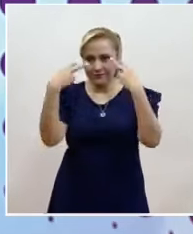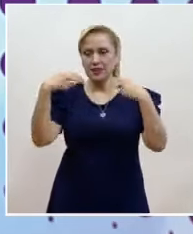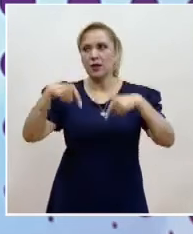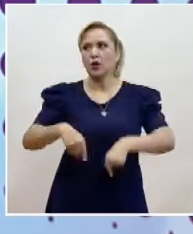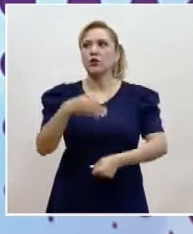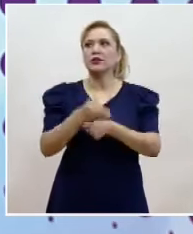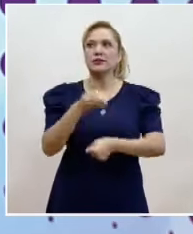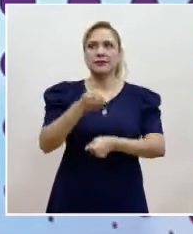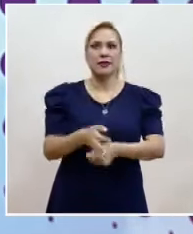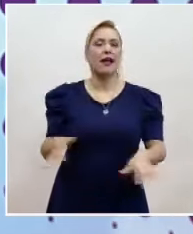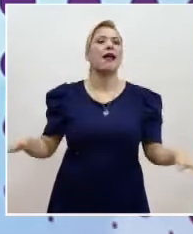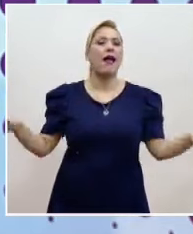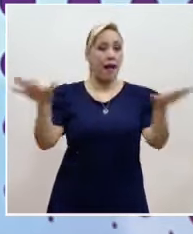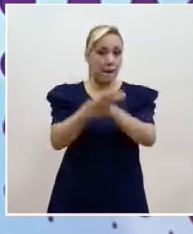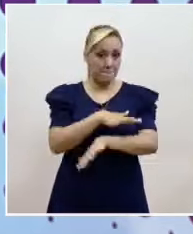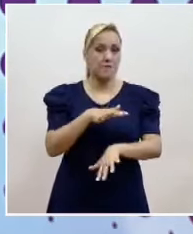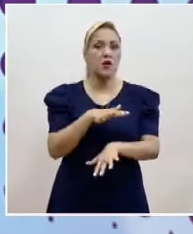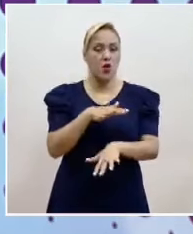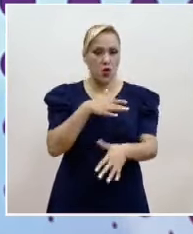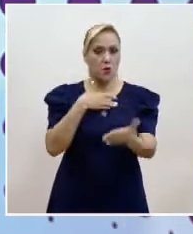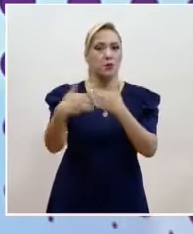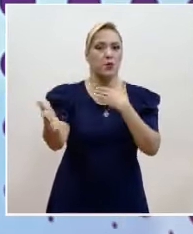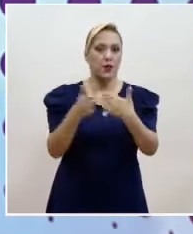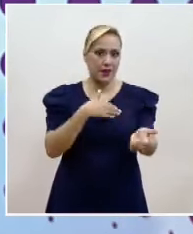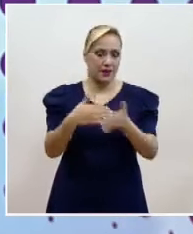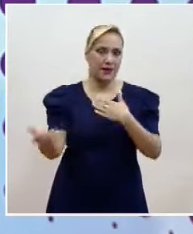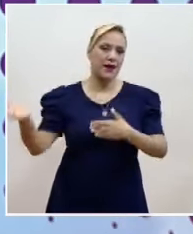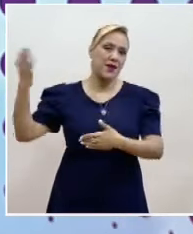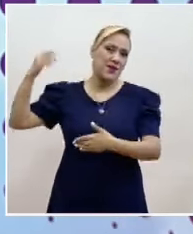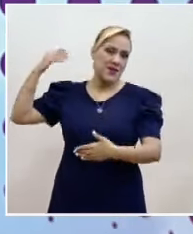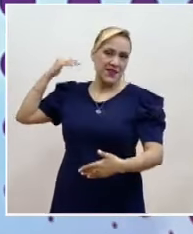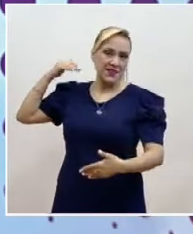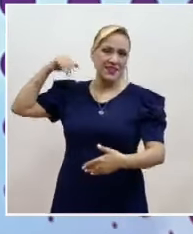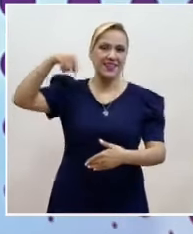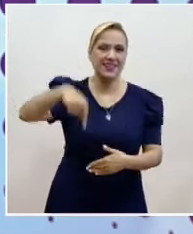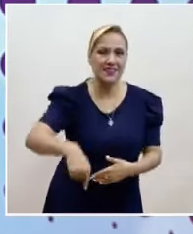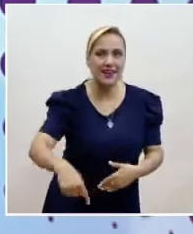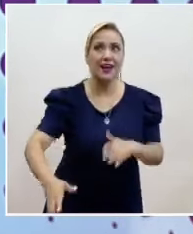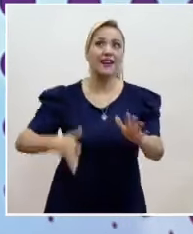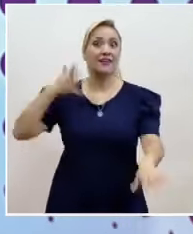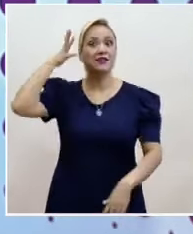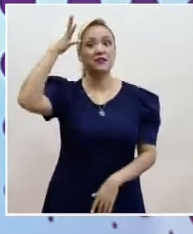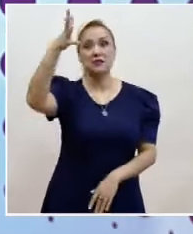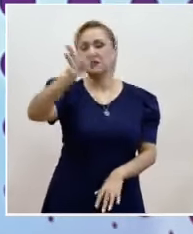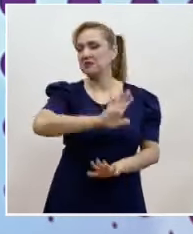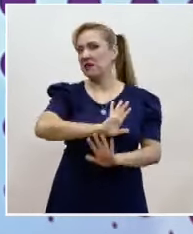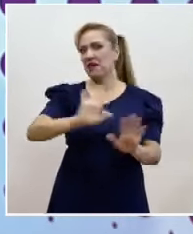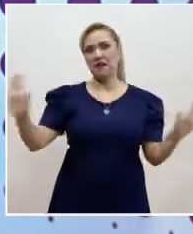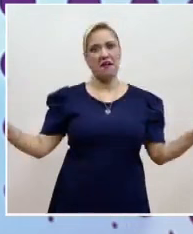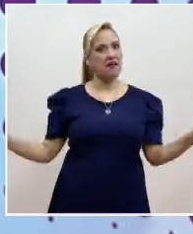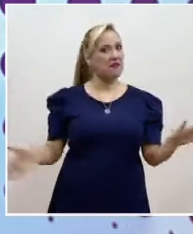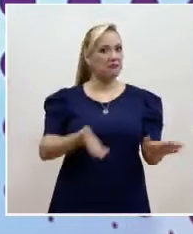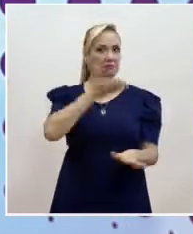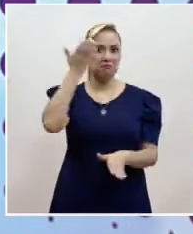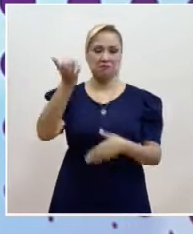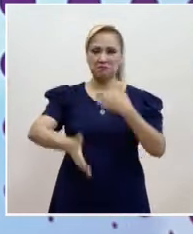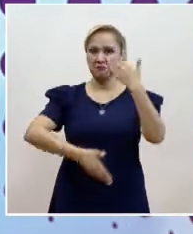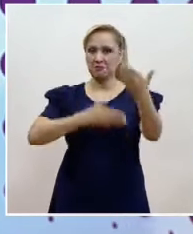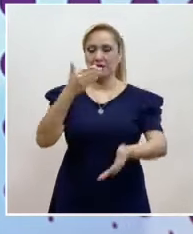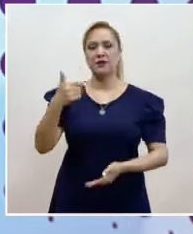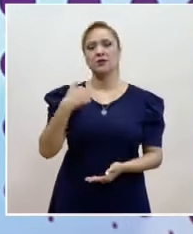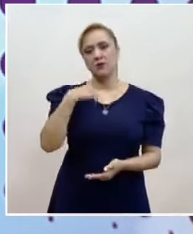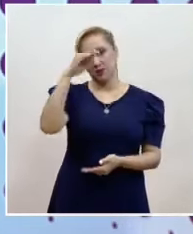momento, creo que de cambio de épocas, donde esto en el futuro se va a hacer más común y creo que en mi caso las